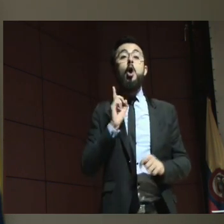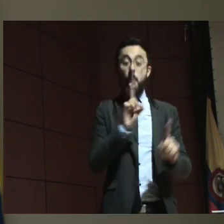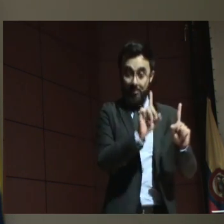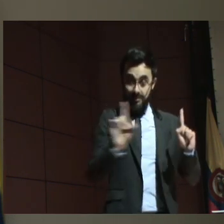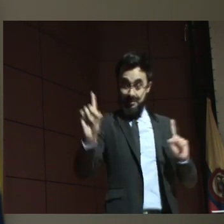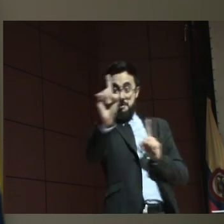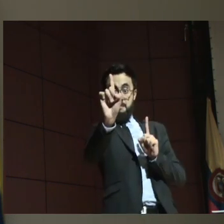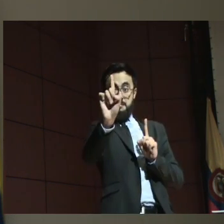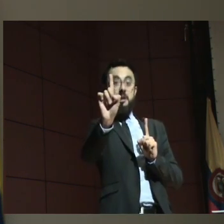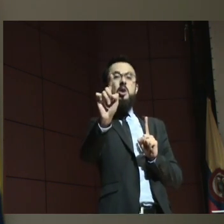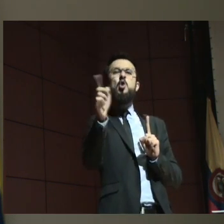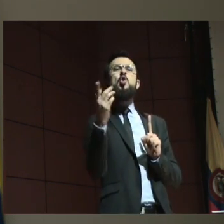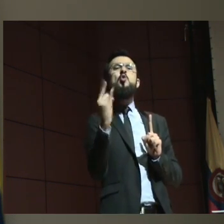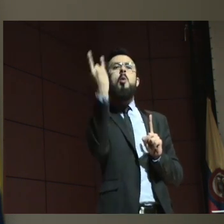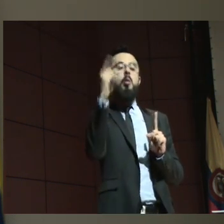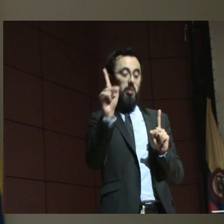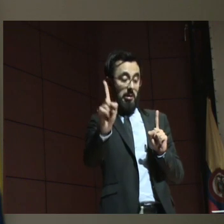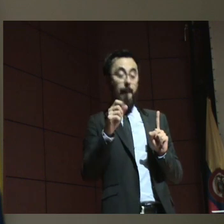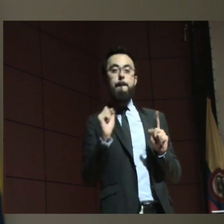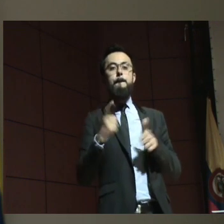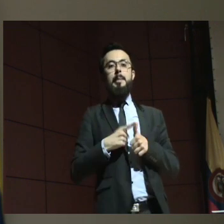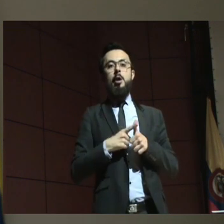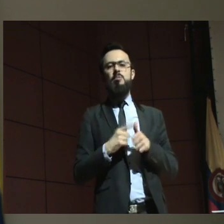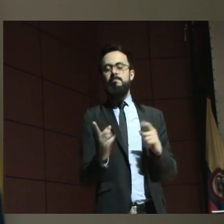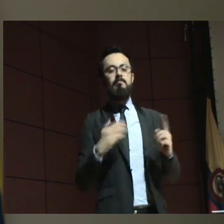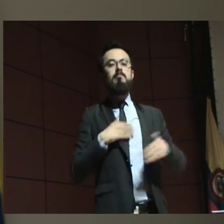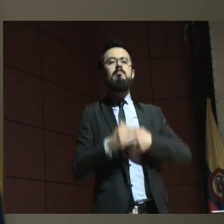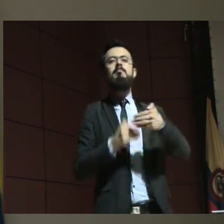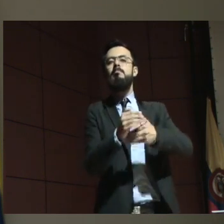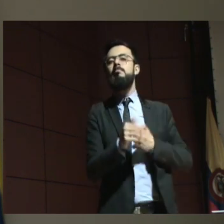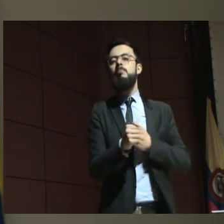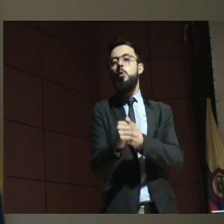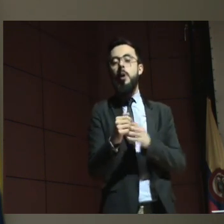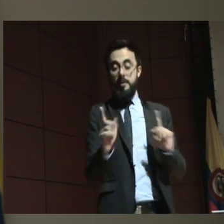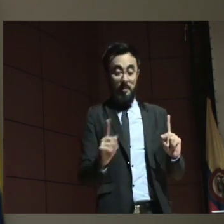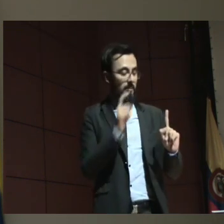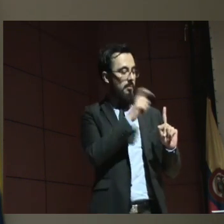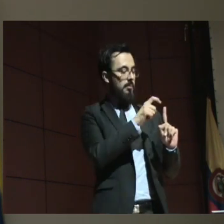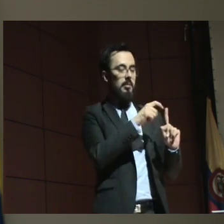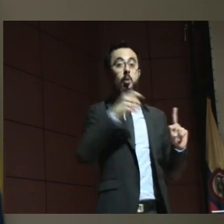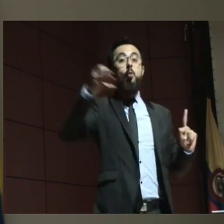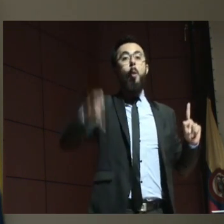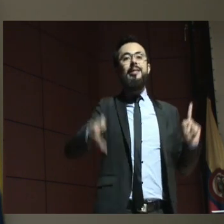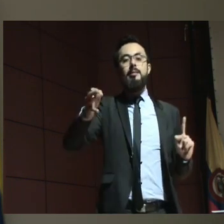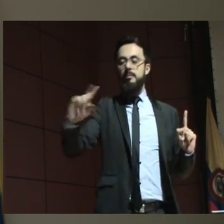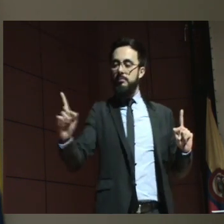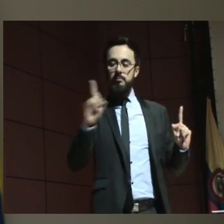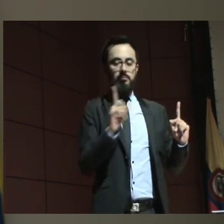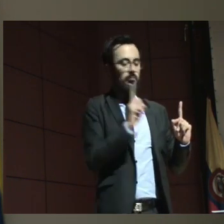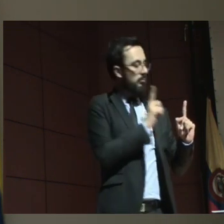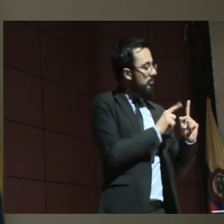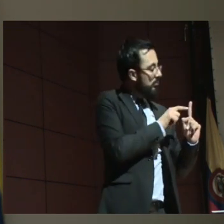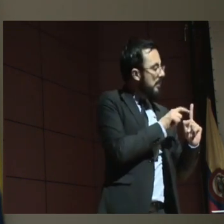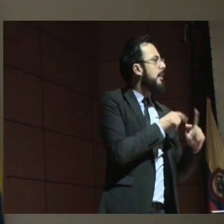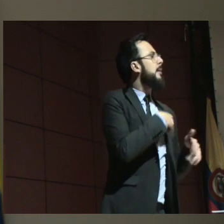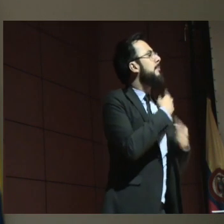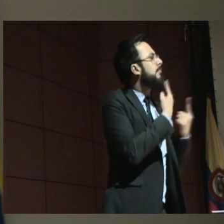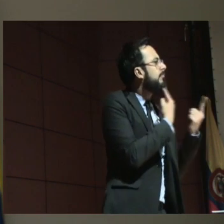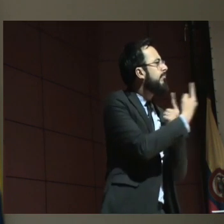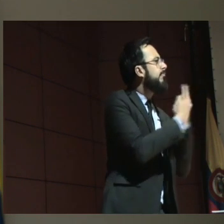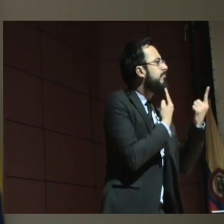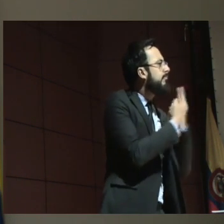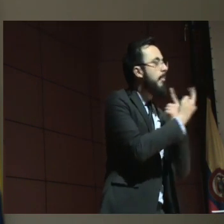básico que un juez tenga que conocer a la persona a la que le va a quitar su capacidad jurídica, pero muchas veces no se hace.